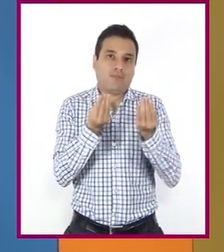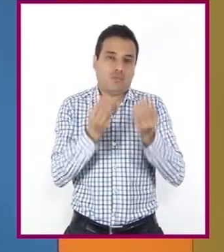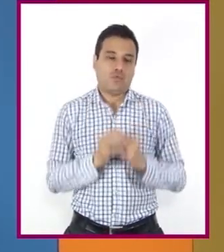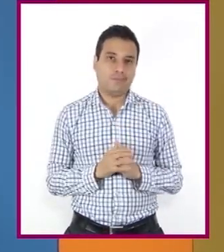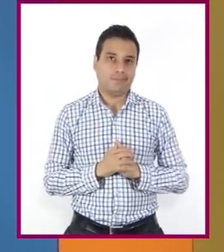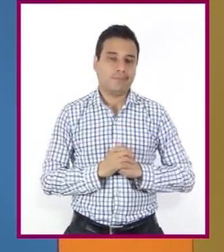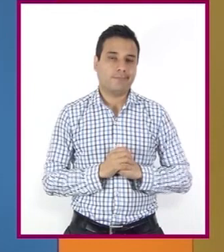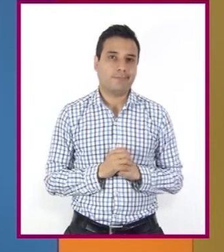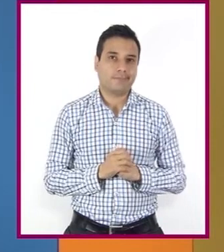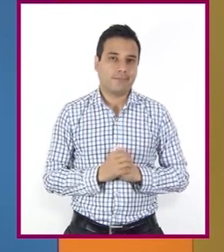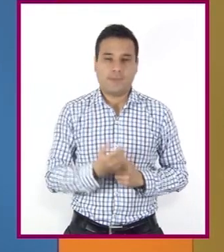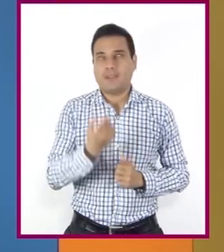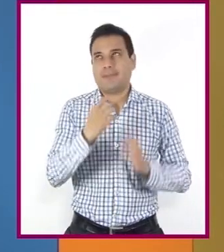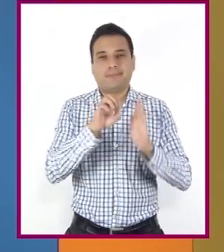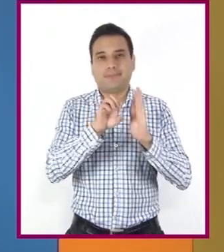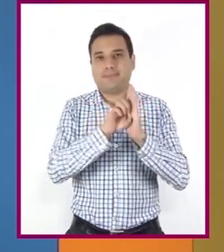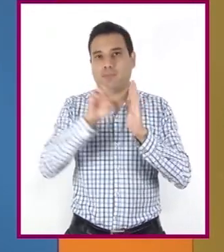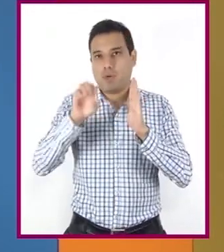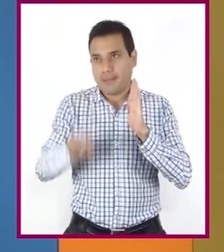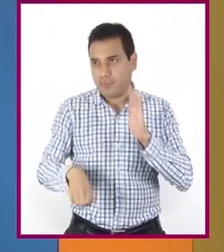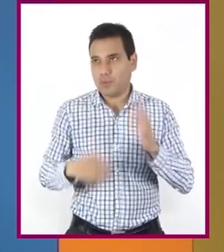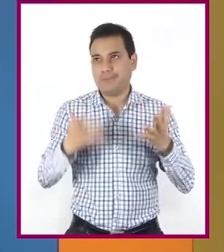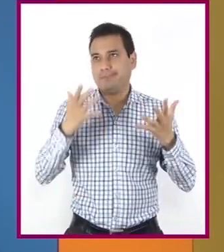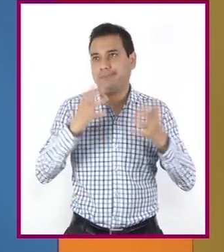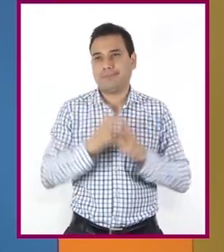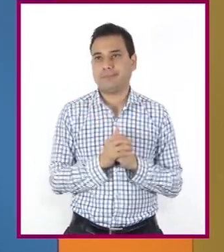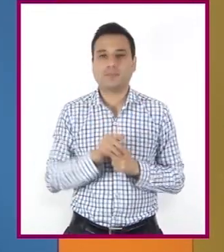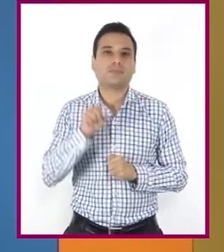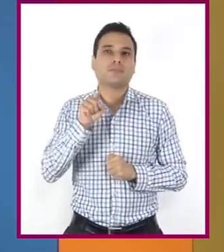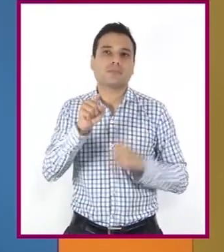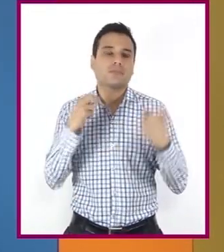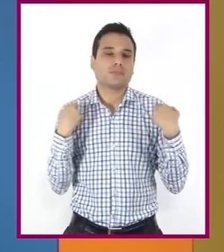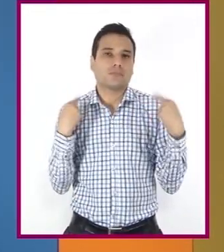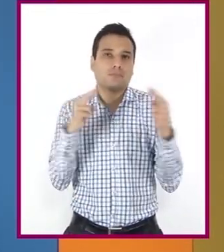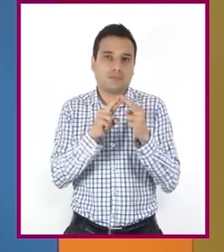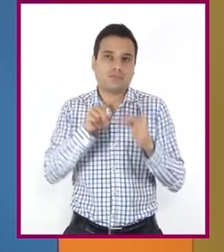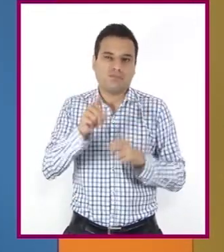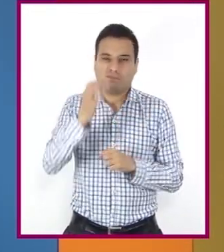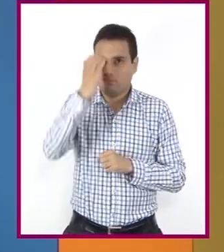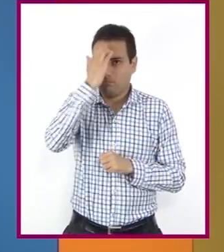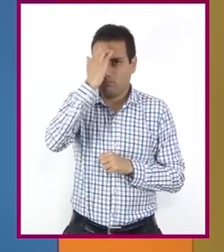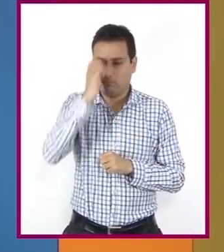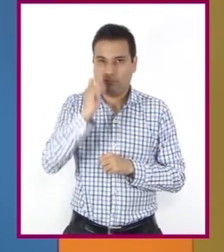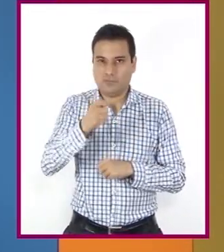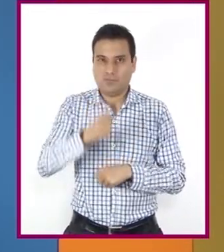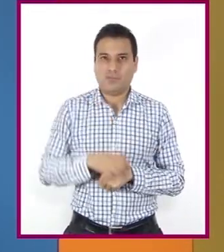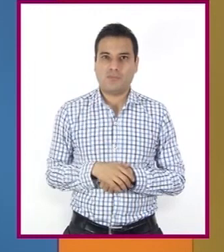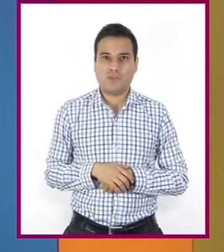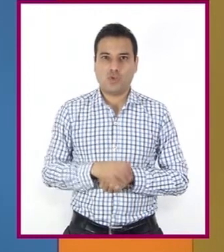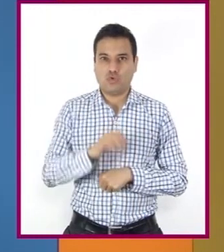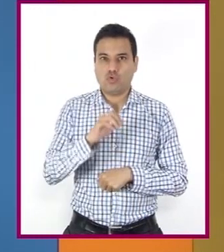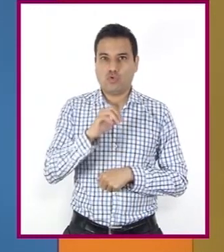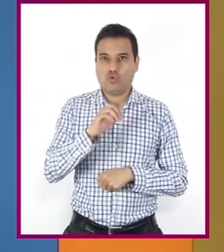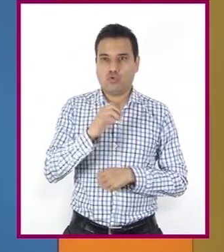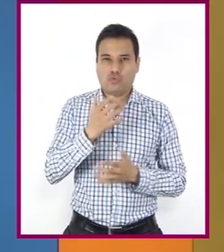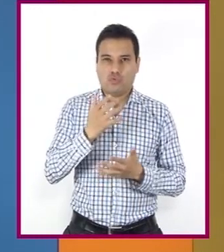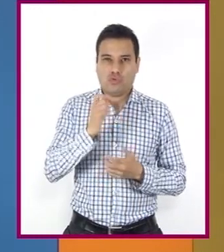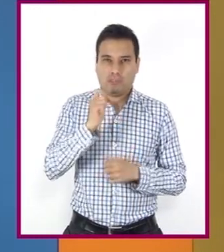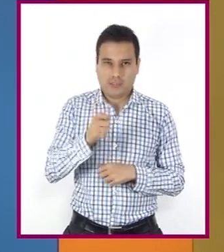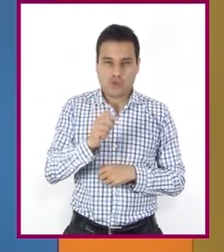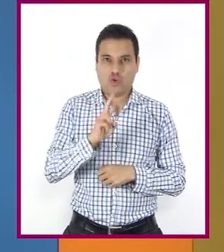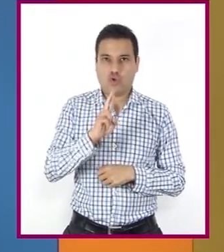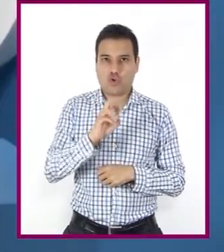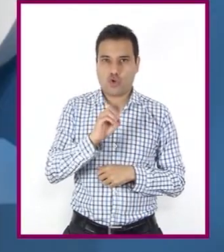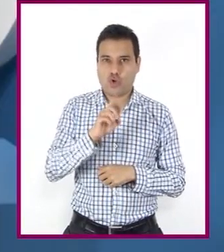casos. Por ejemplo, me imagino que usted, profesor, sabe lo que es el zoclo, o también conocido como rodapié.